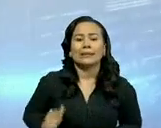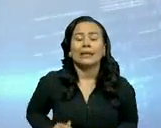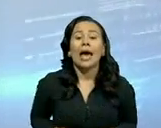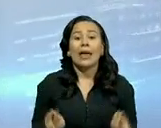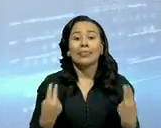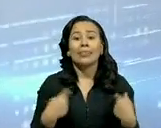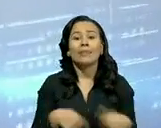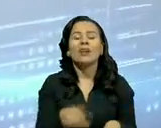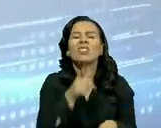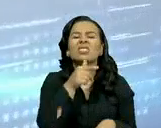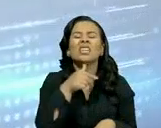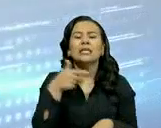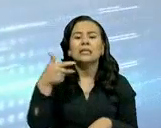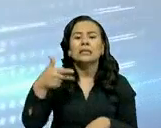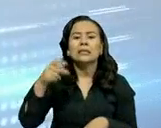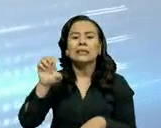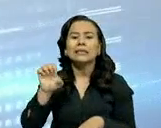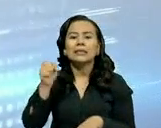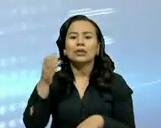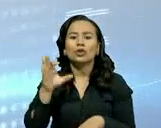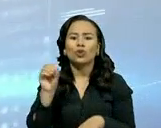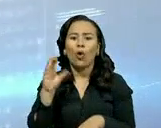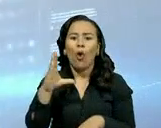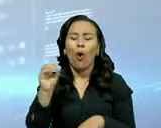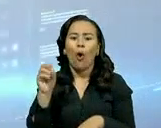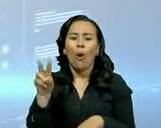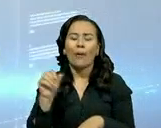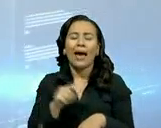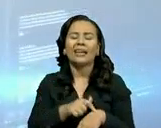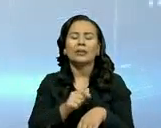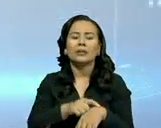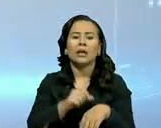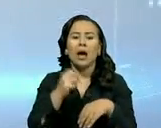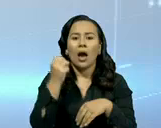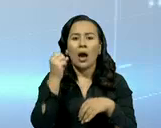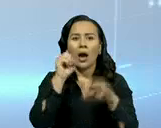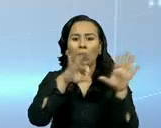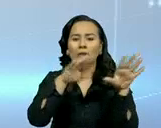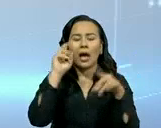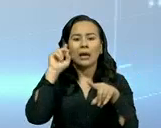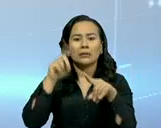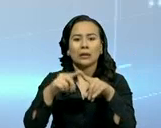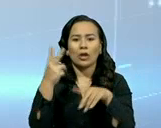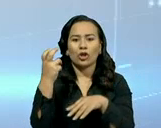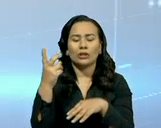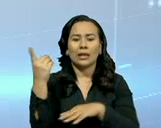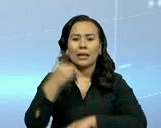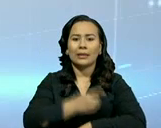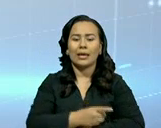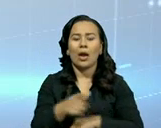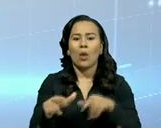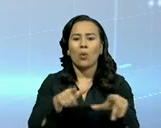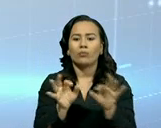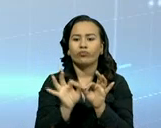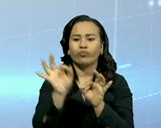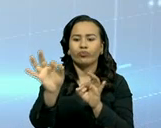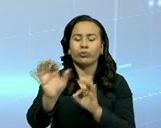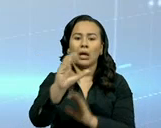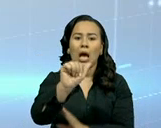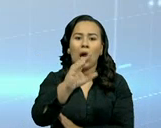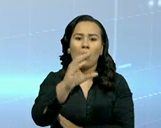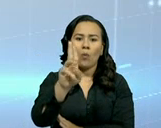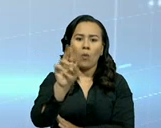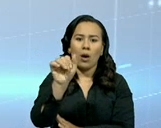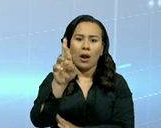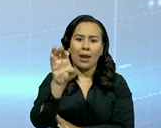de Chesoscoba de 8 de la mañana a 12 del día. Inicia en su propia iglesia ubicada en la ciudad de La Acuarela del Río, en el norte de